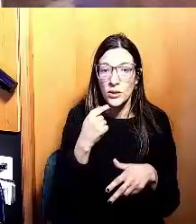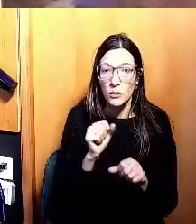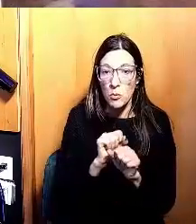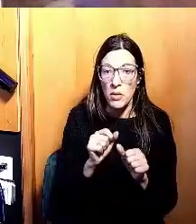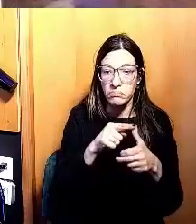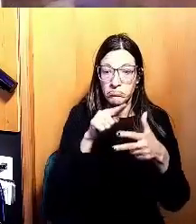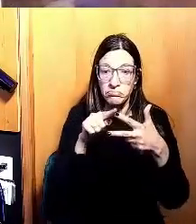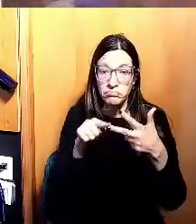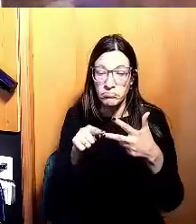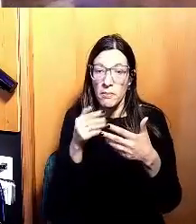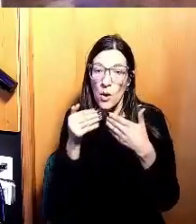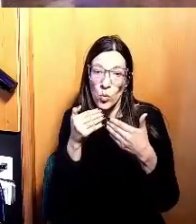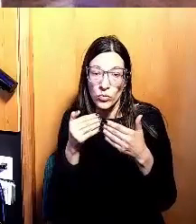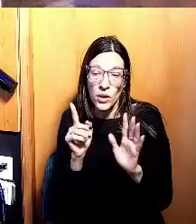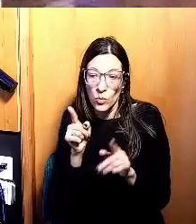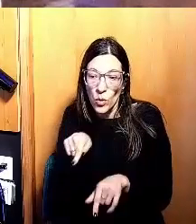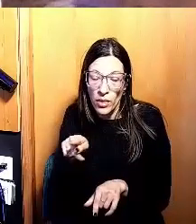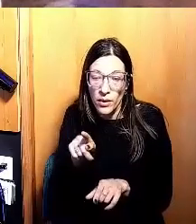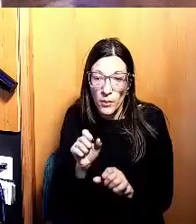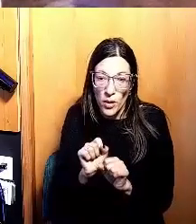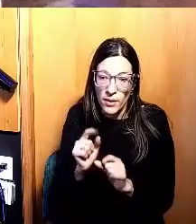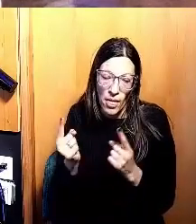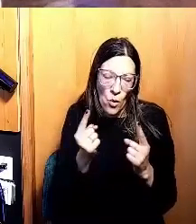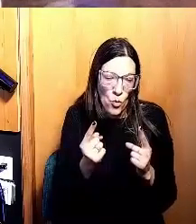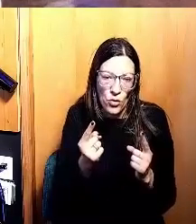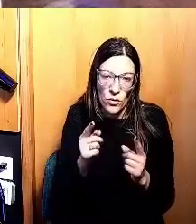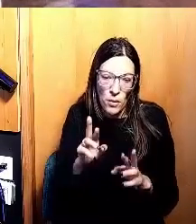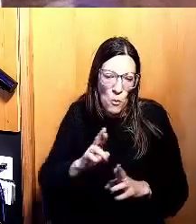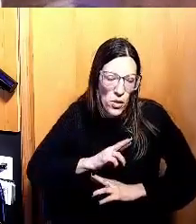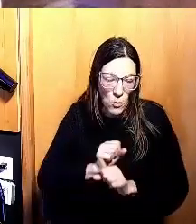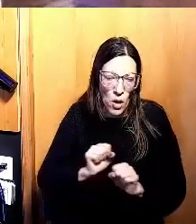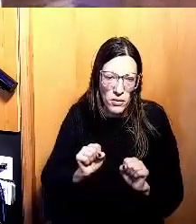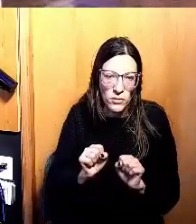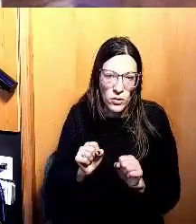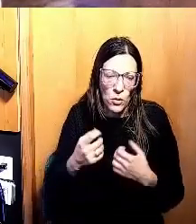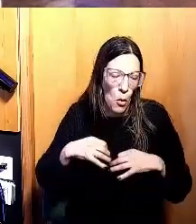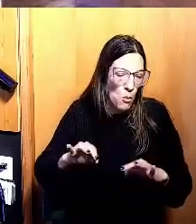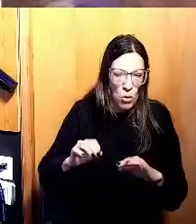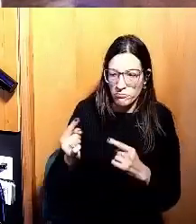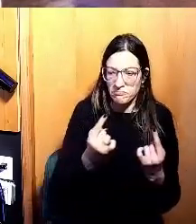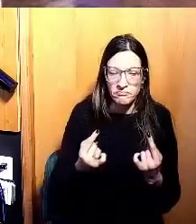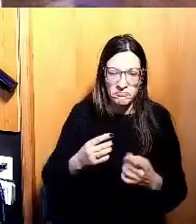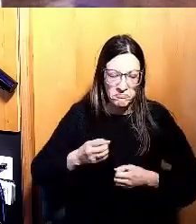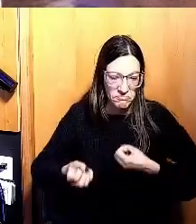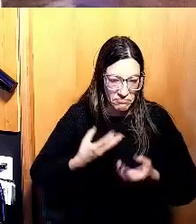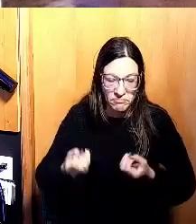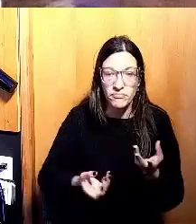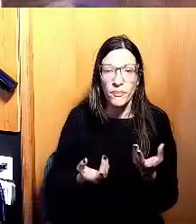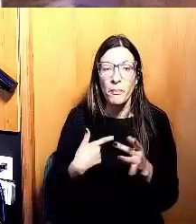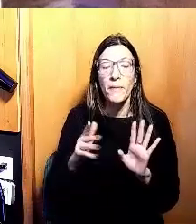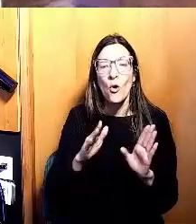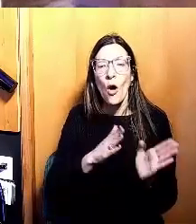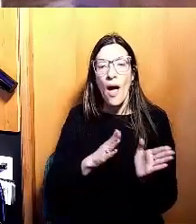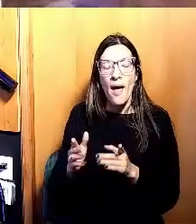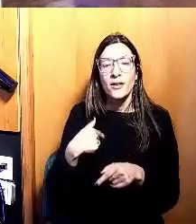cada cual responde la o las que se sienta cómodo, cómoda haciendo. Antes de eso solamente, me parece